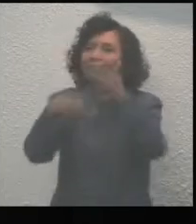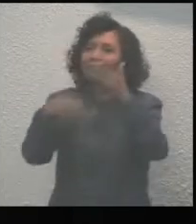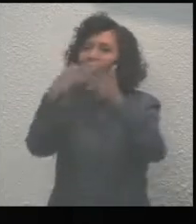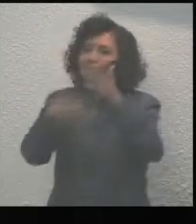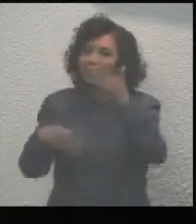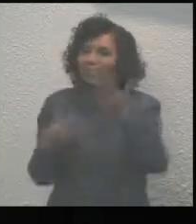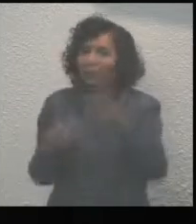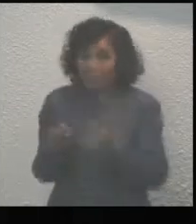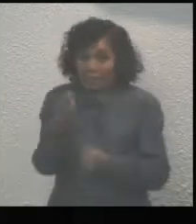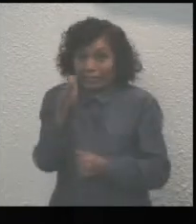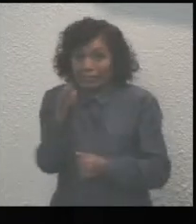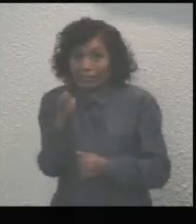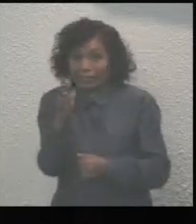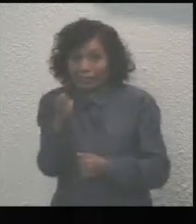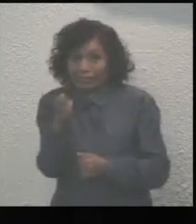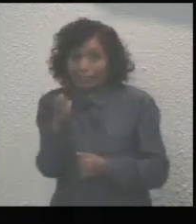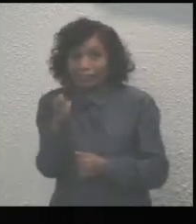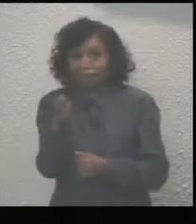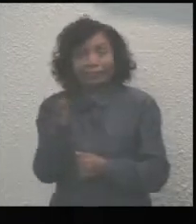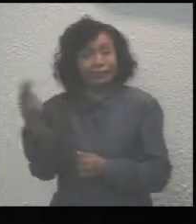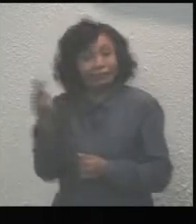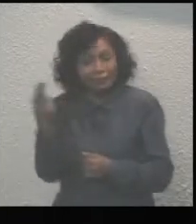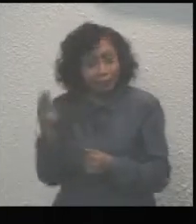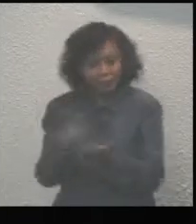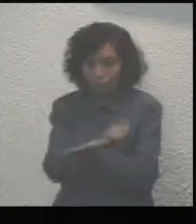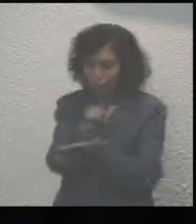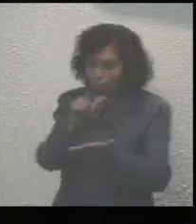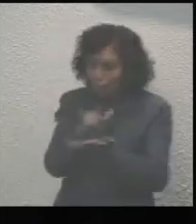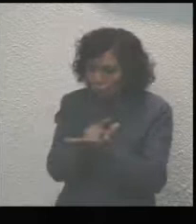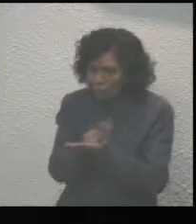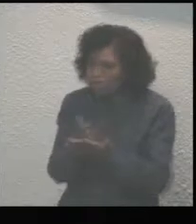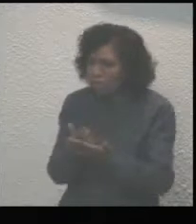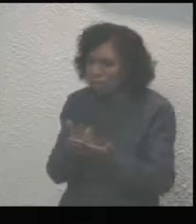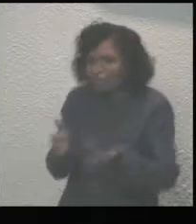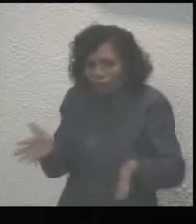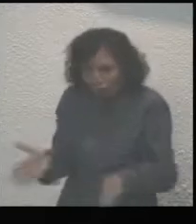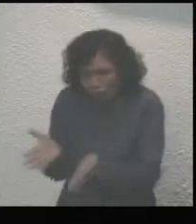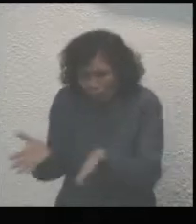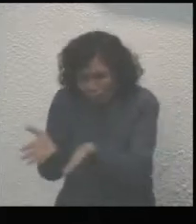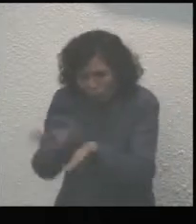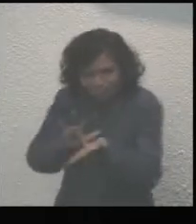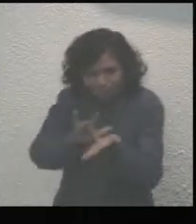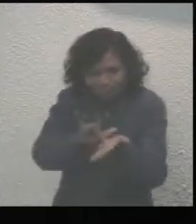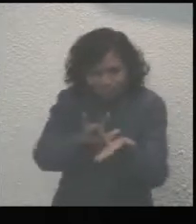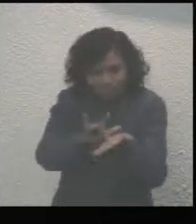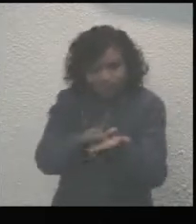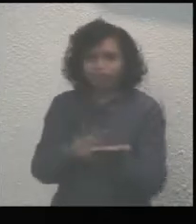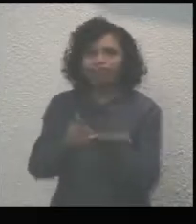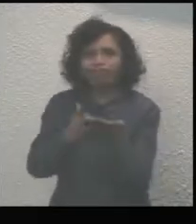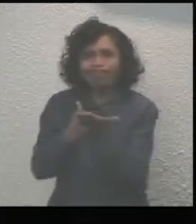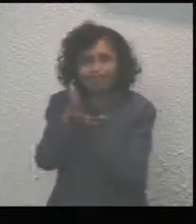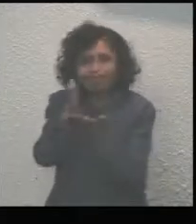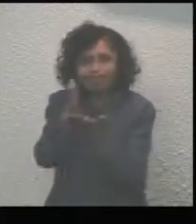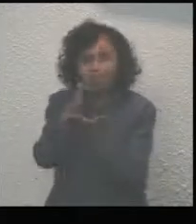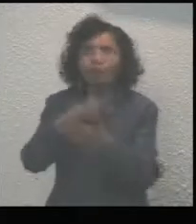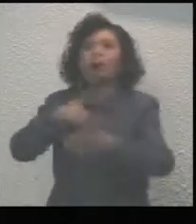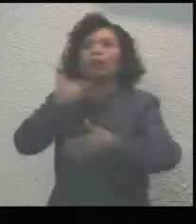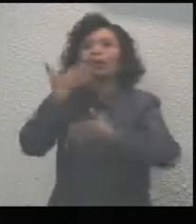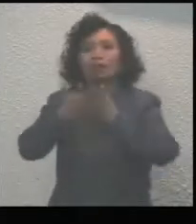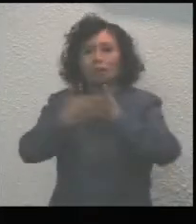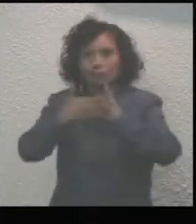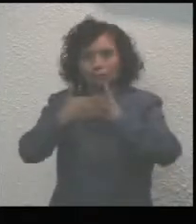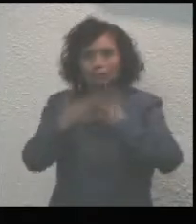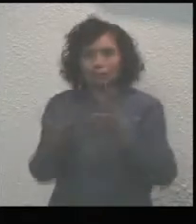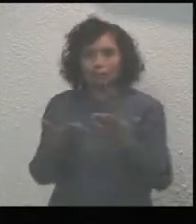ser motivo de legislación, inversión, gestión y determinación política para ser resueltos.